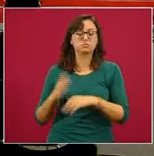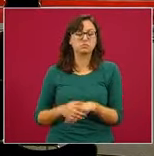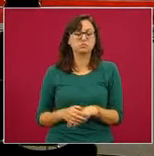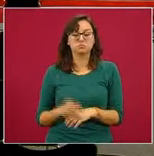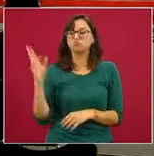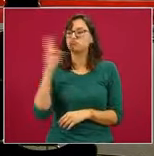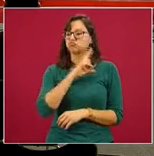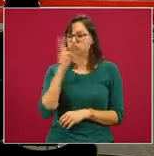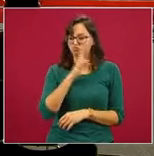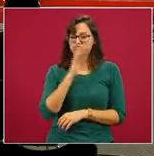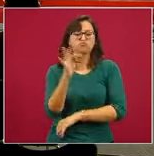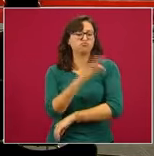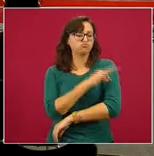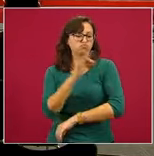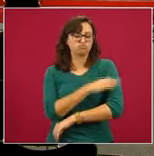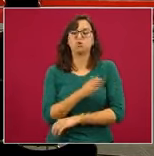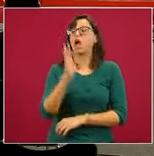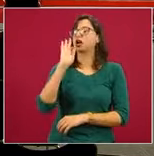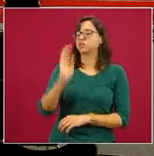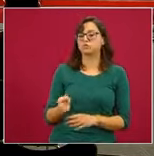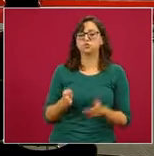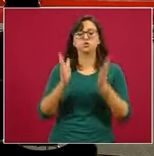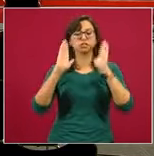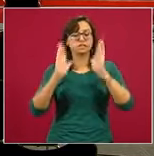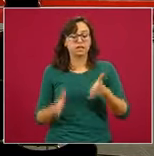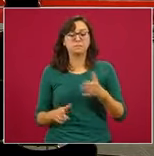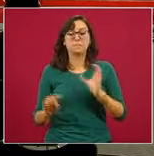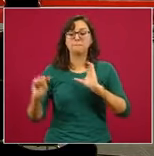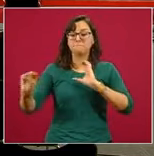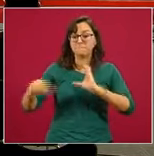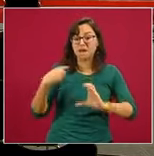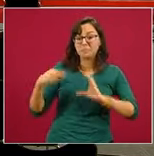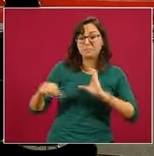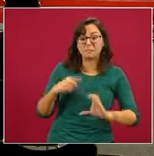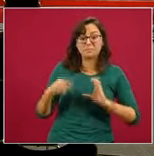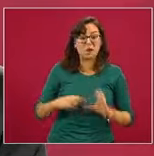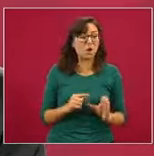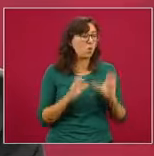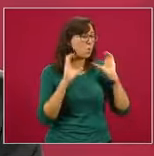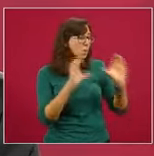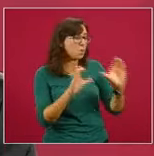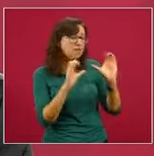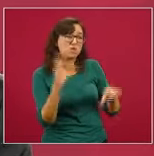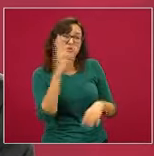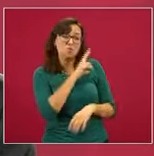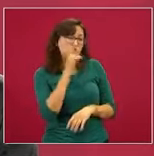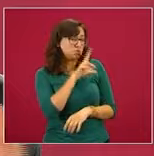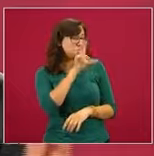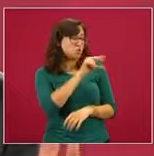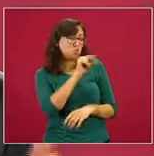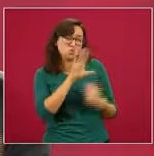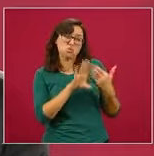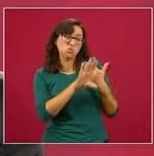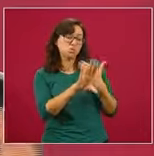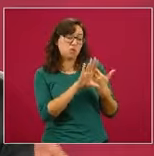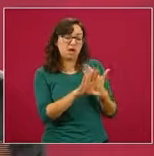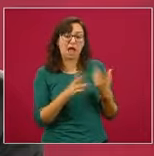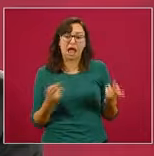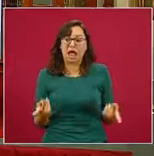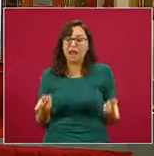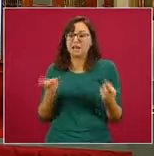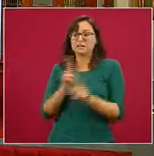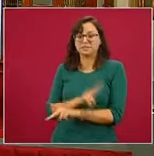rusa. Recibimos incluso correos electrónicos anónimos diciendo, cuidado, no vayan a aceptar la vacuna rusa. Y otros decían al revés,